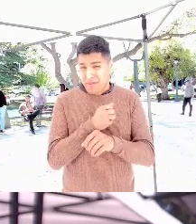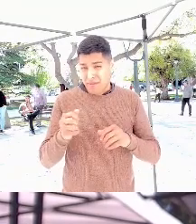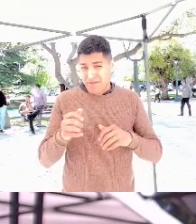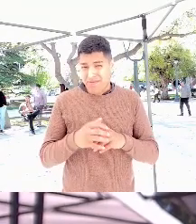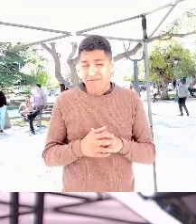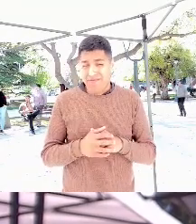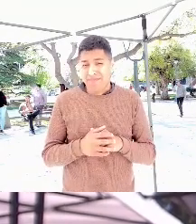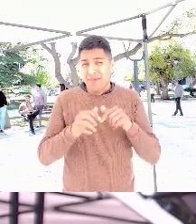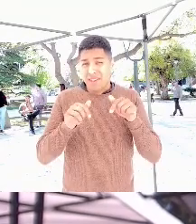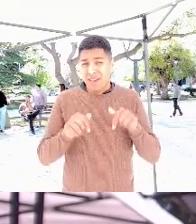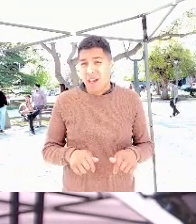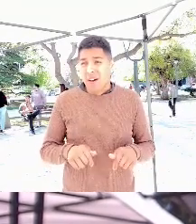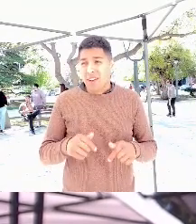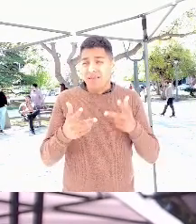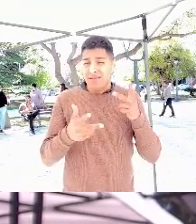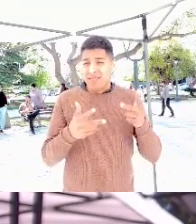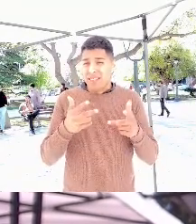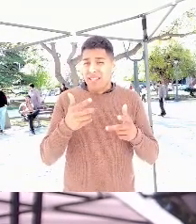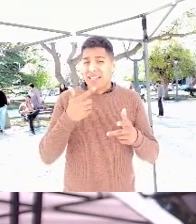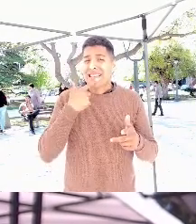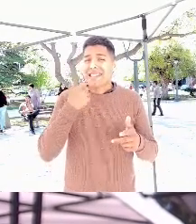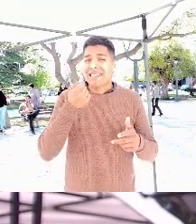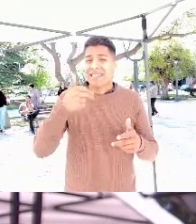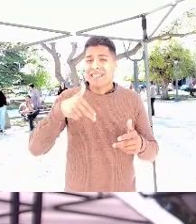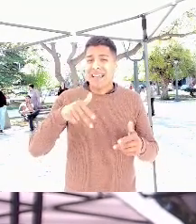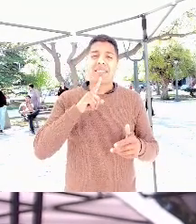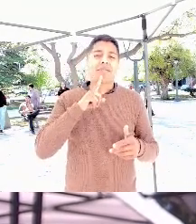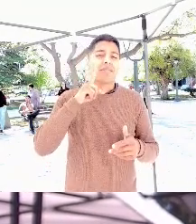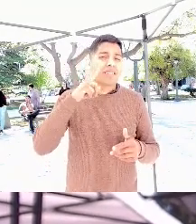Aprobado. Nuevamente tiene la palabra el concejal Santino.